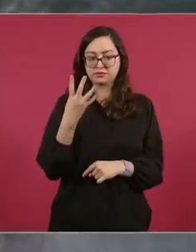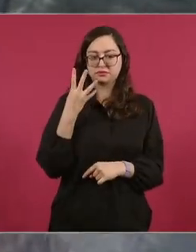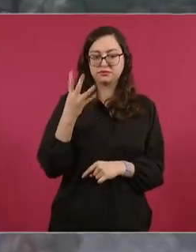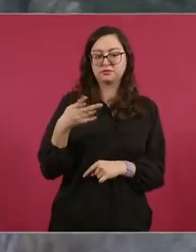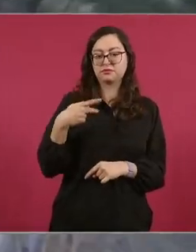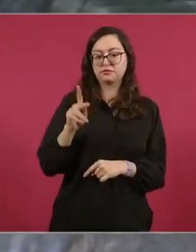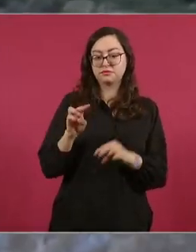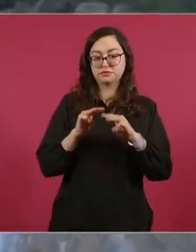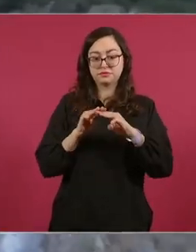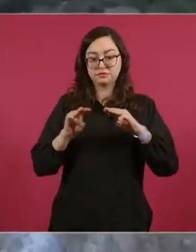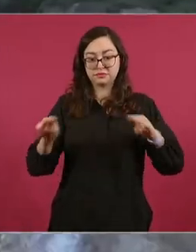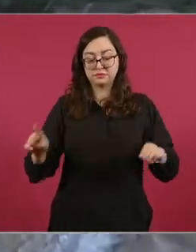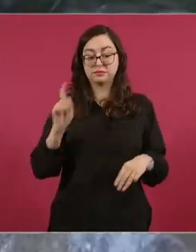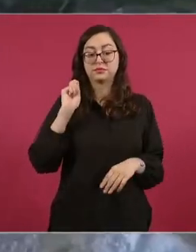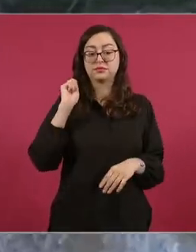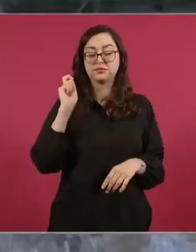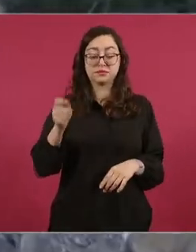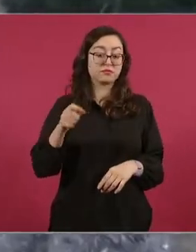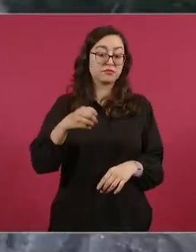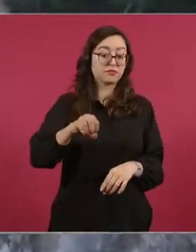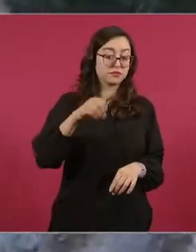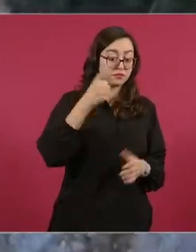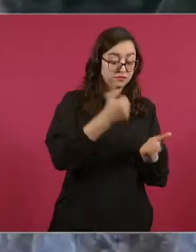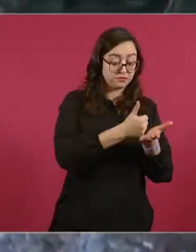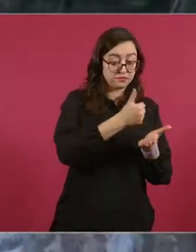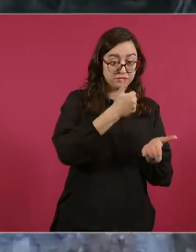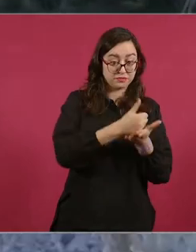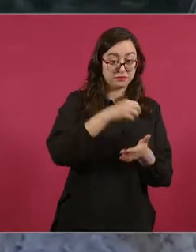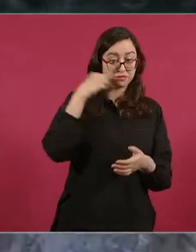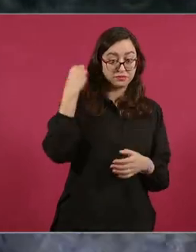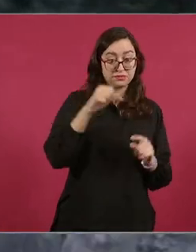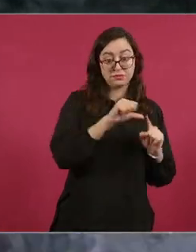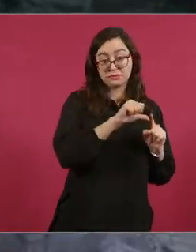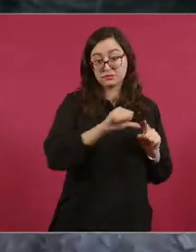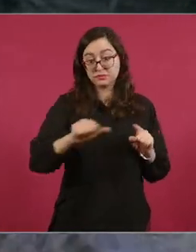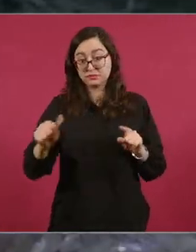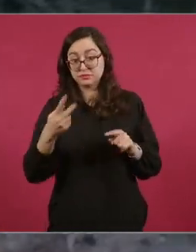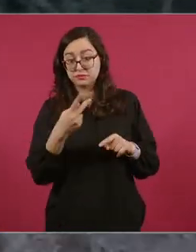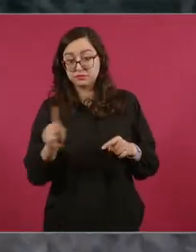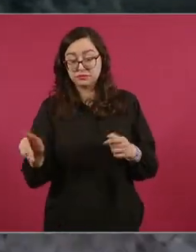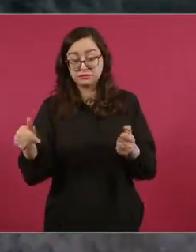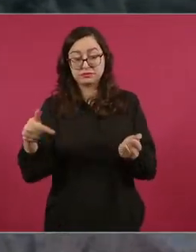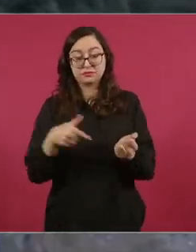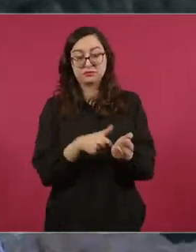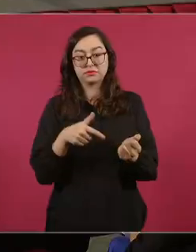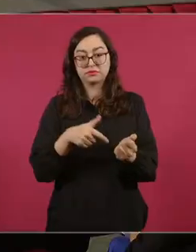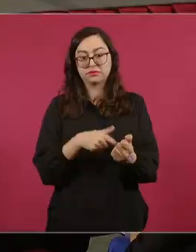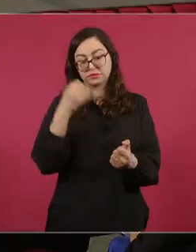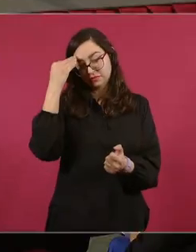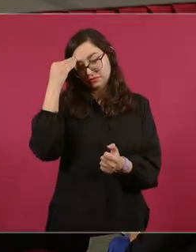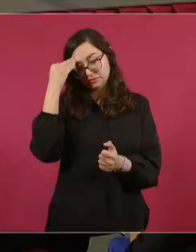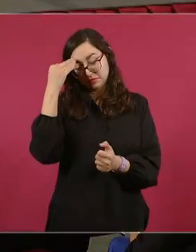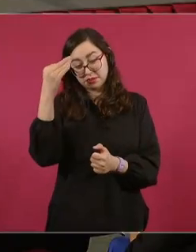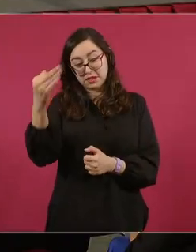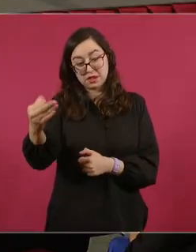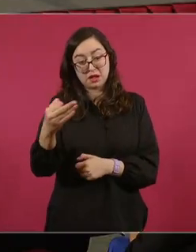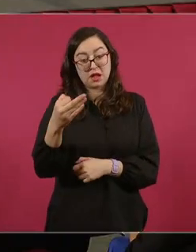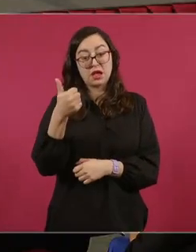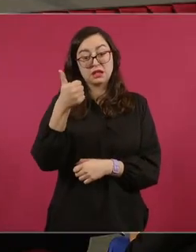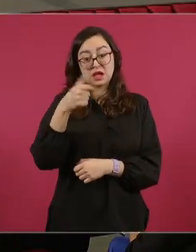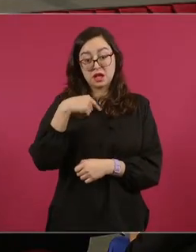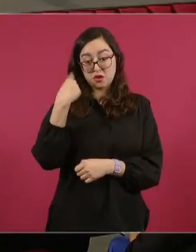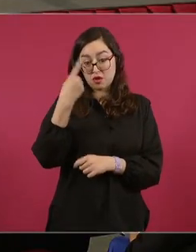reducirá 2 horas y media de recorrido de la ciudad de Oaxaca a Puerto Escondido, que antes era de